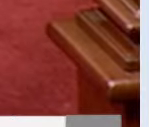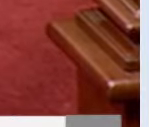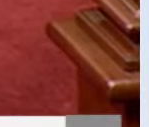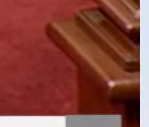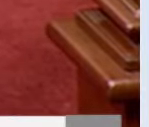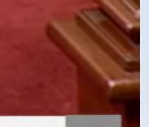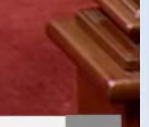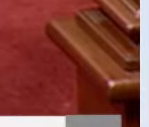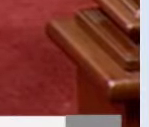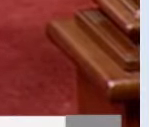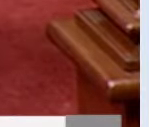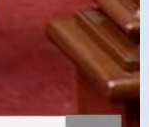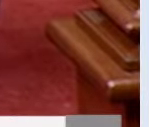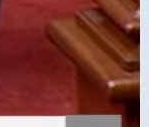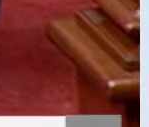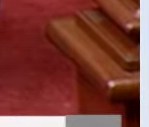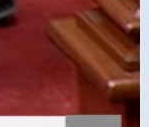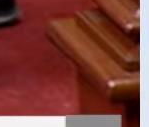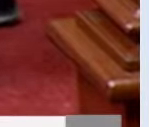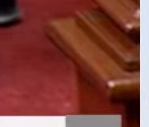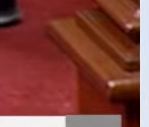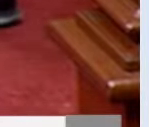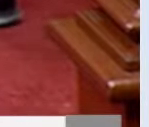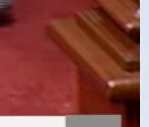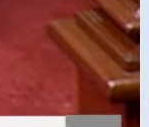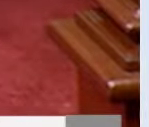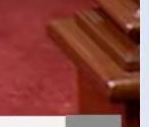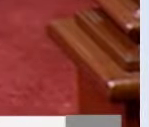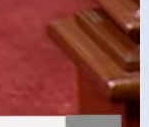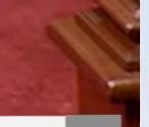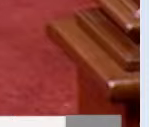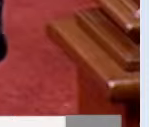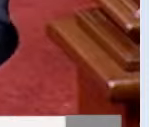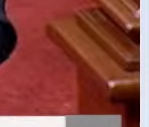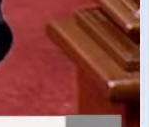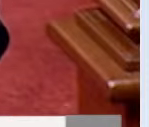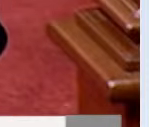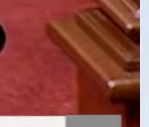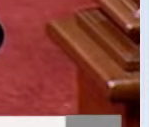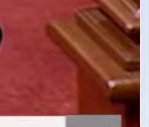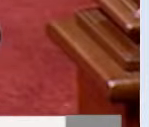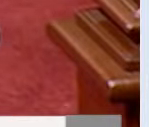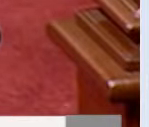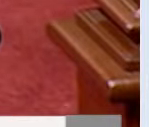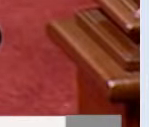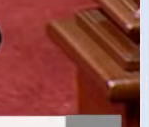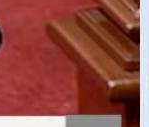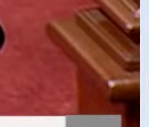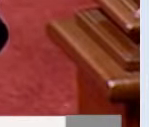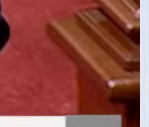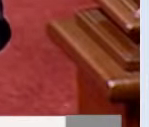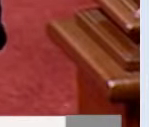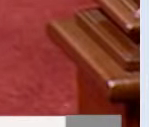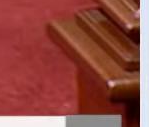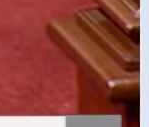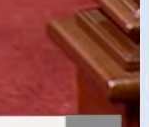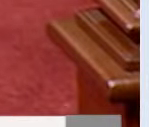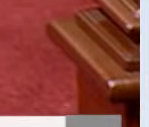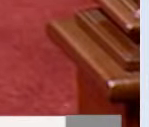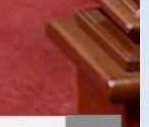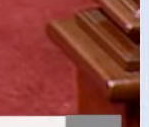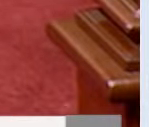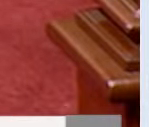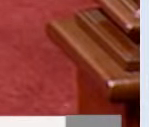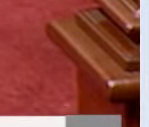permita referirme y responder algunas de las inquietudes y observaciones efectuadas durante la presente jornada.